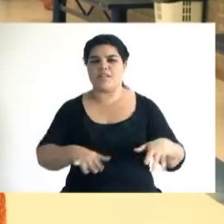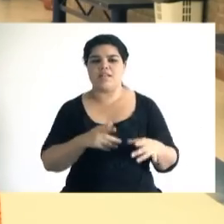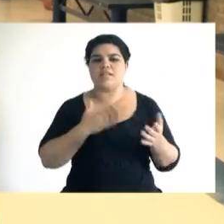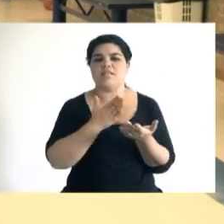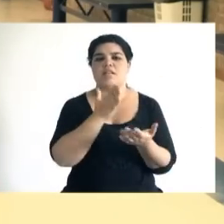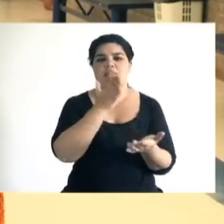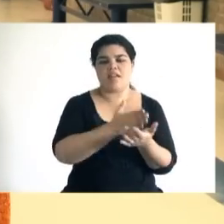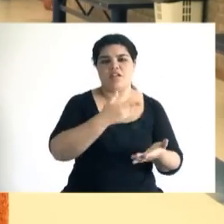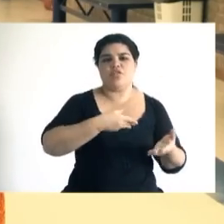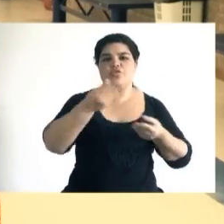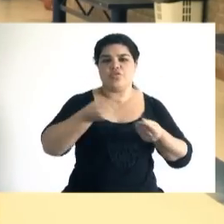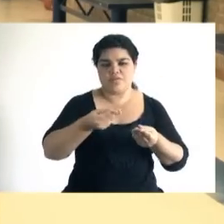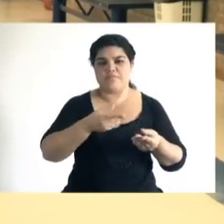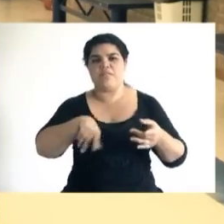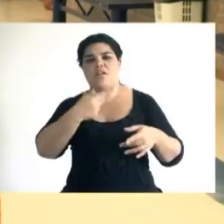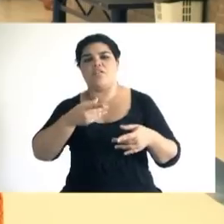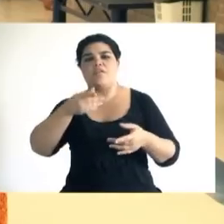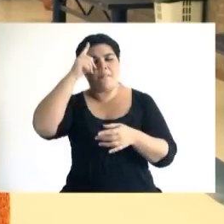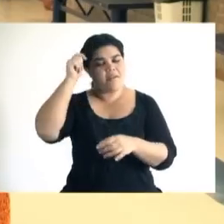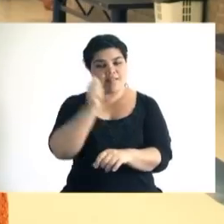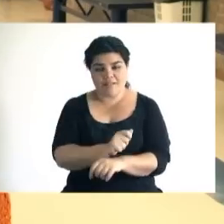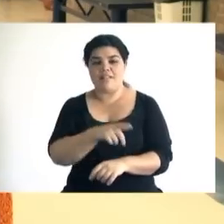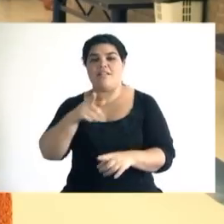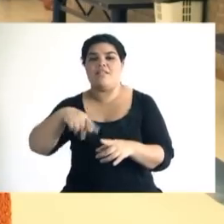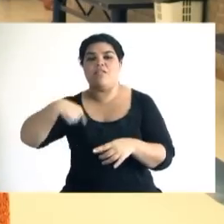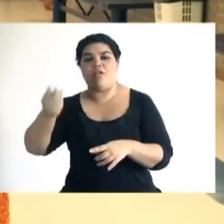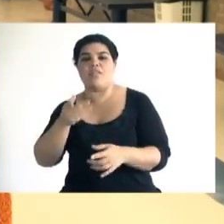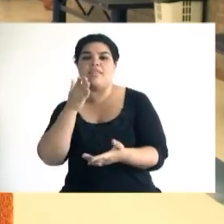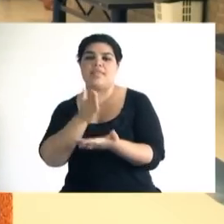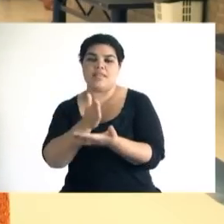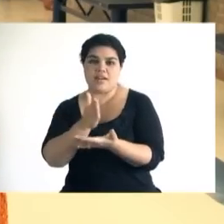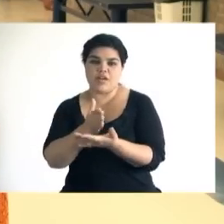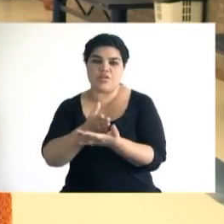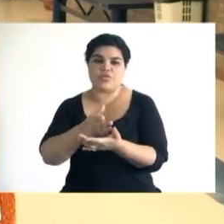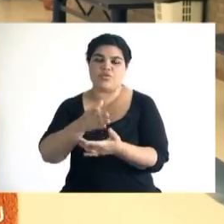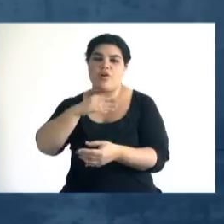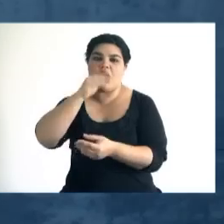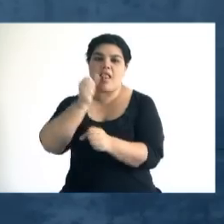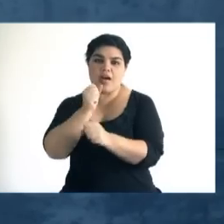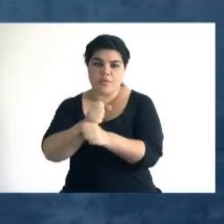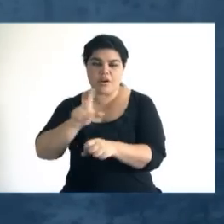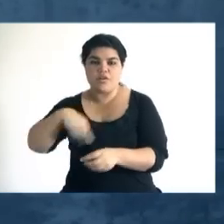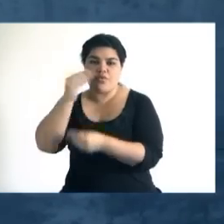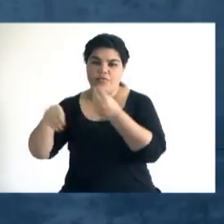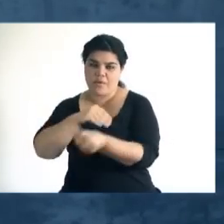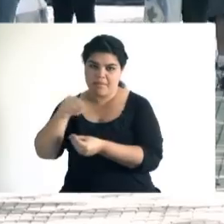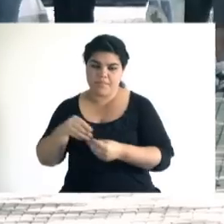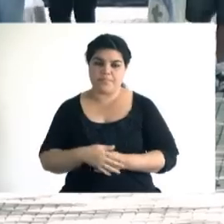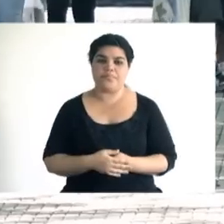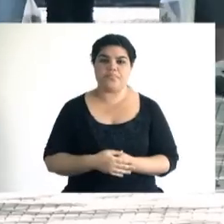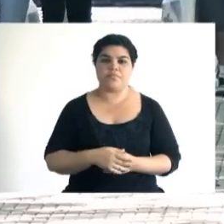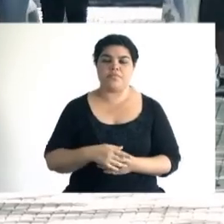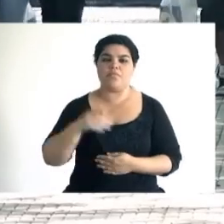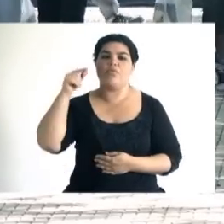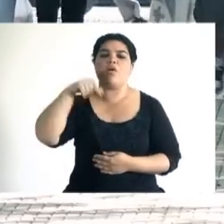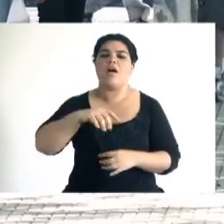asesore en el derecho civil, en el derecho penal, en el derecho administrativo en el derecho laboral y en el derecho de familia. Los consultorios jurídicos de la facultad de